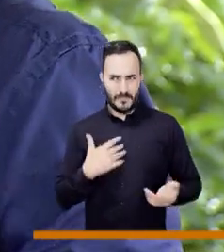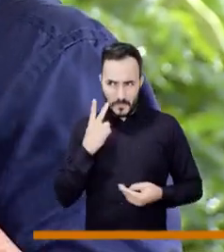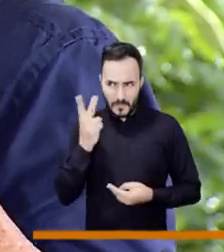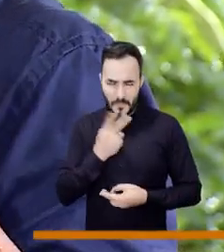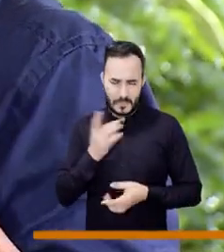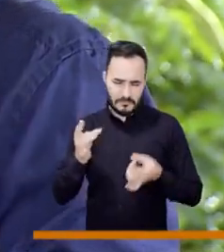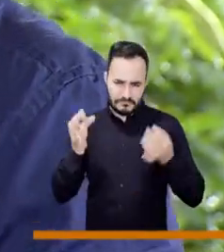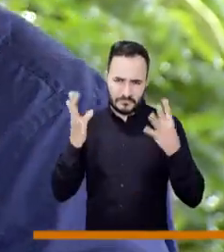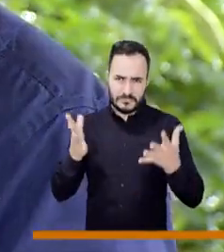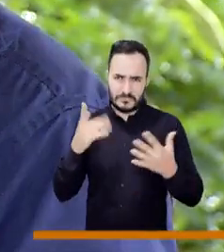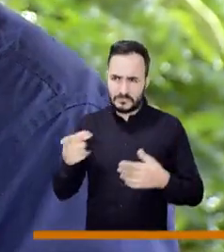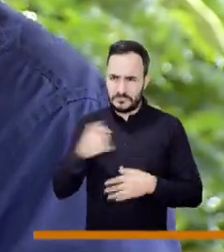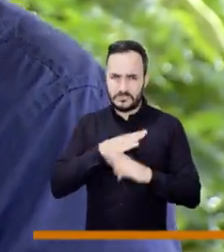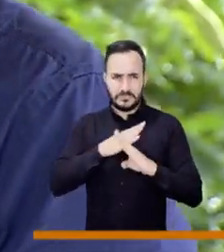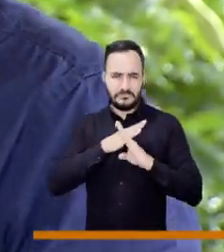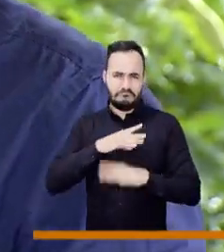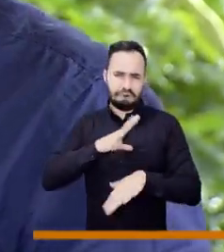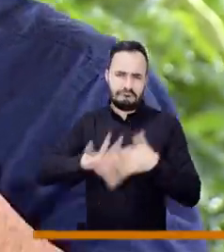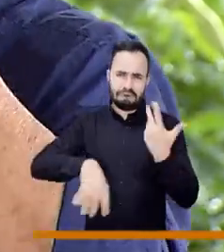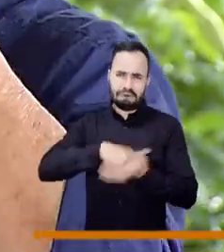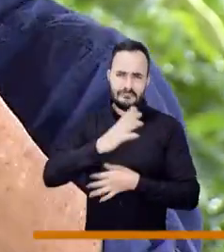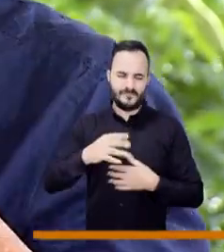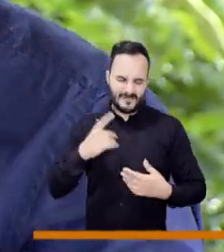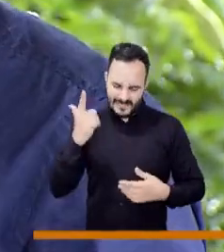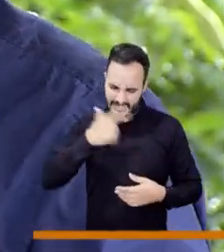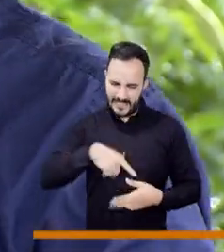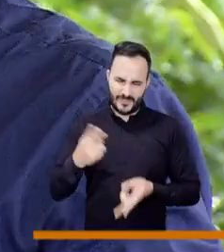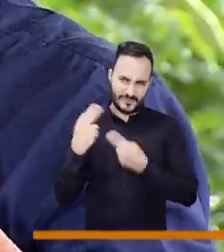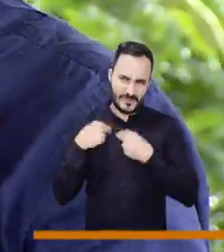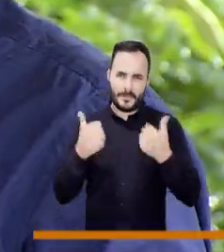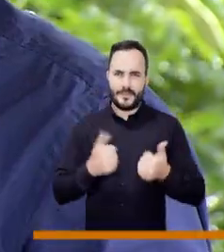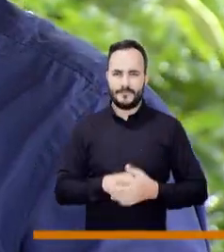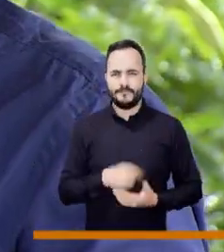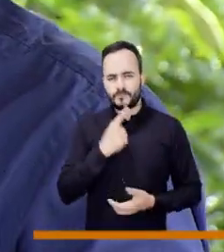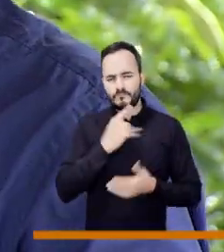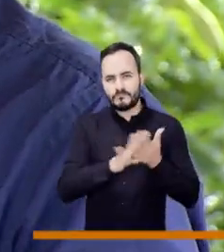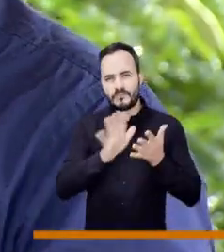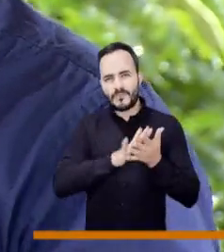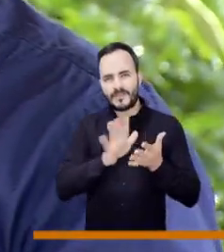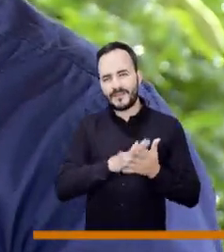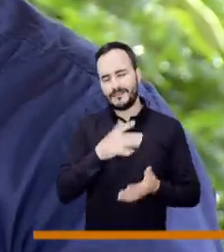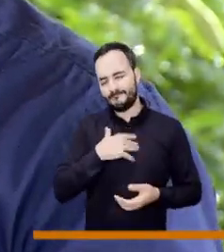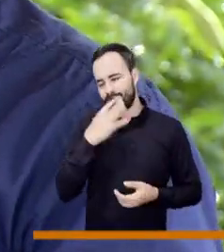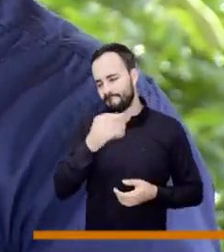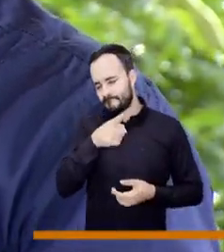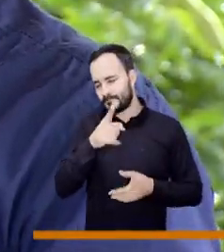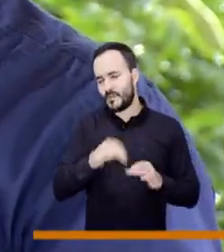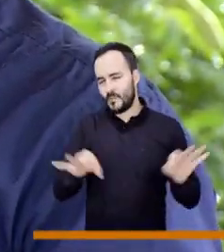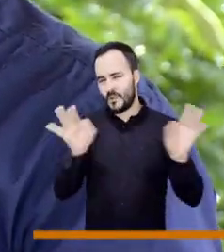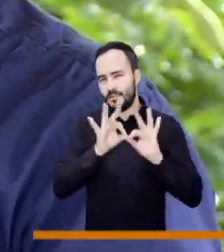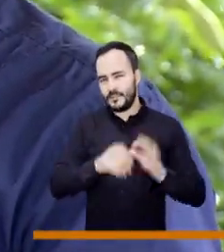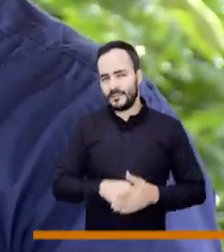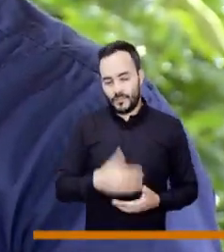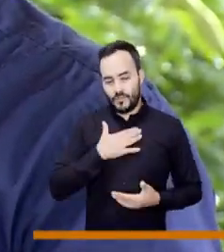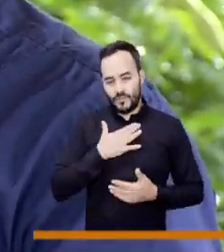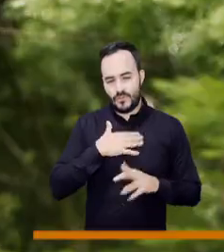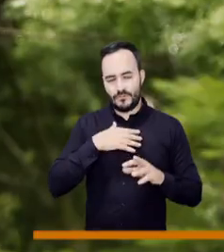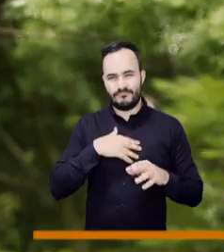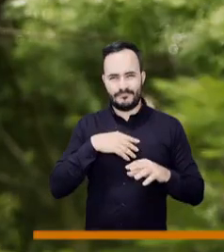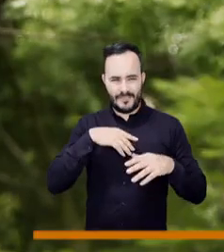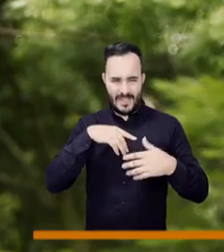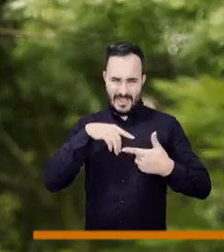problema de seguridad está peor. Entonces yo digo, tenemos que ser muy serios, muy responsables. Y usted dice una cosa, Caterine, que es muy, muy